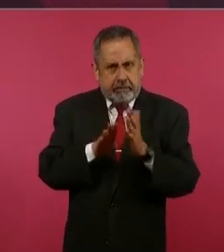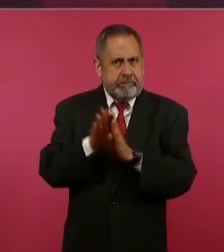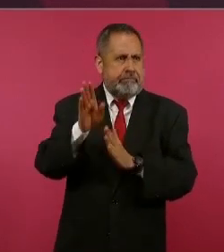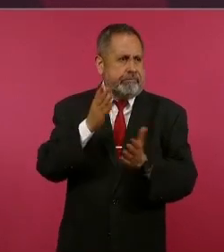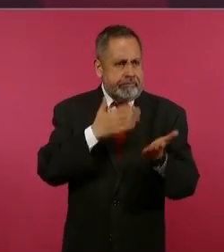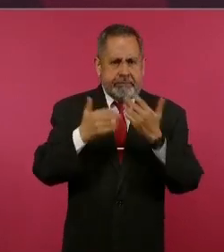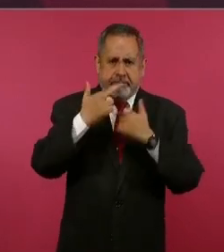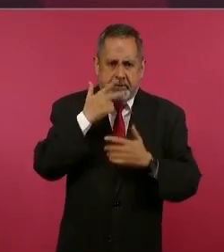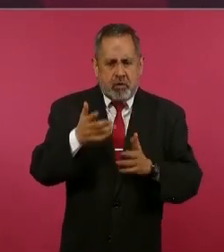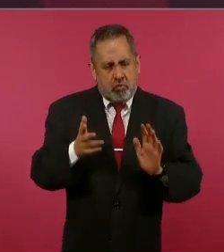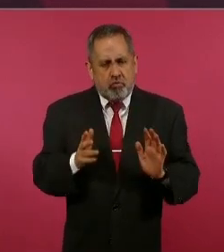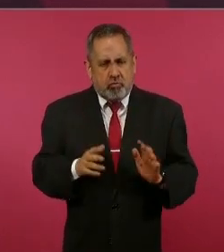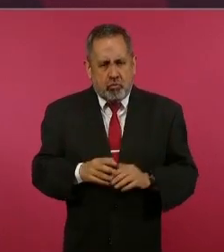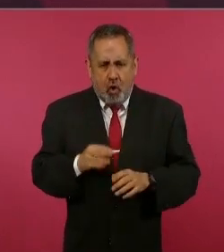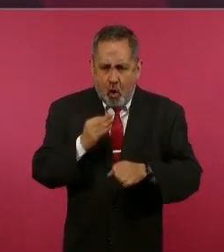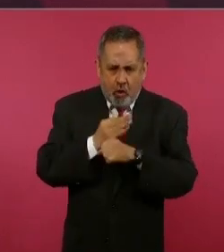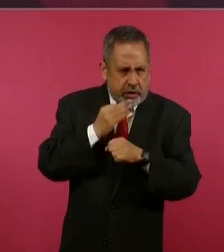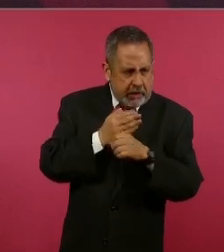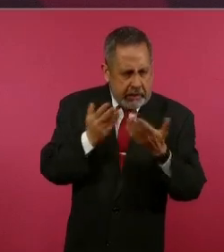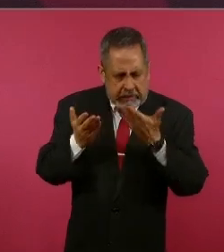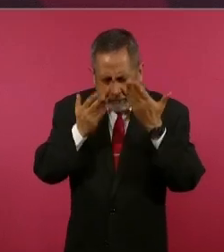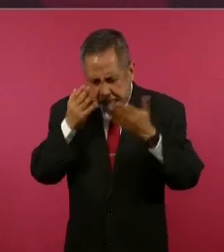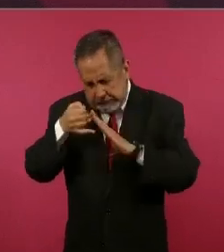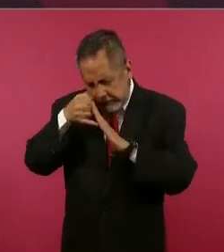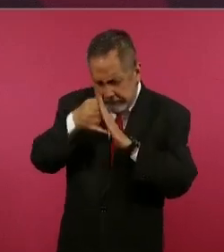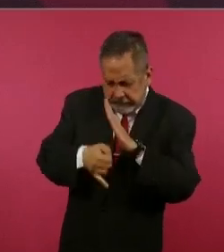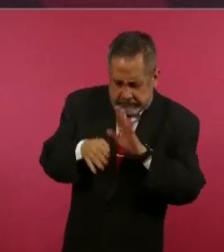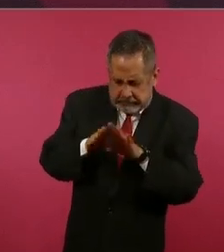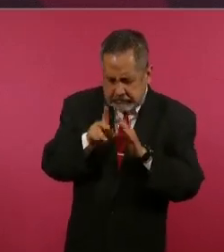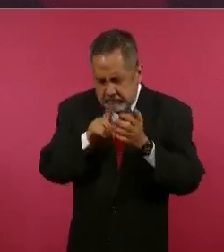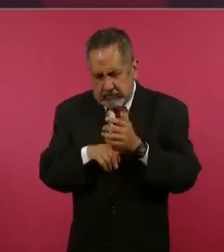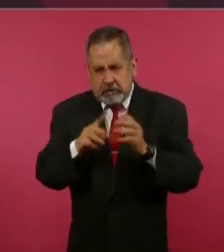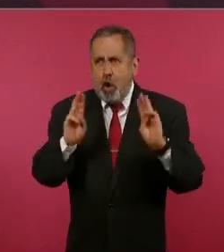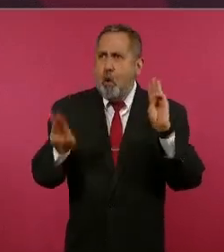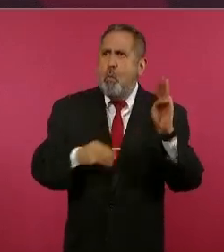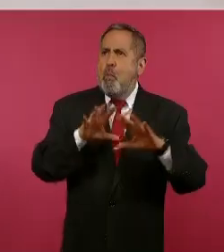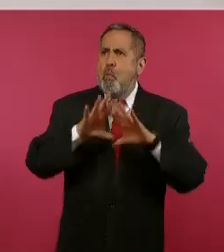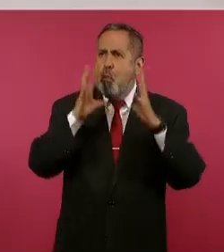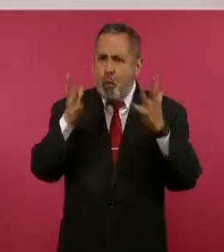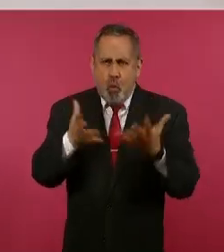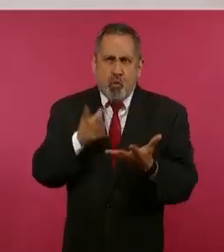con el conocimiento de la Tierra